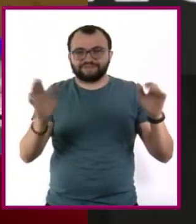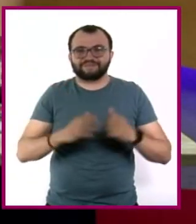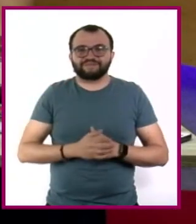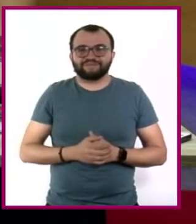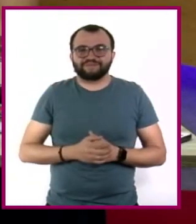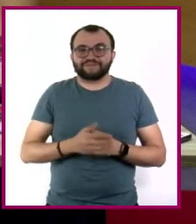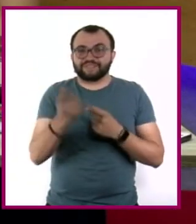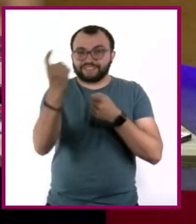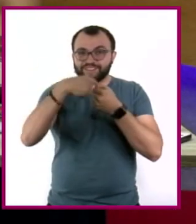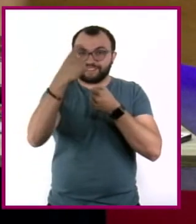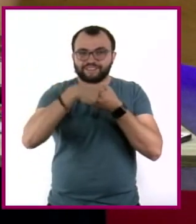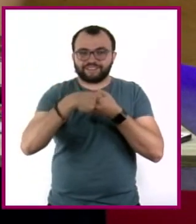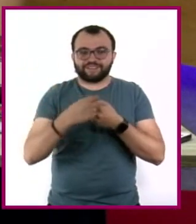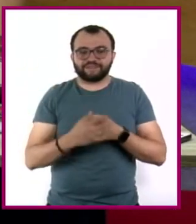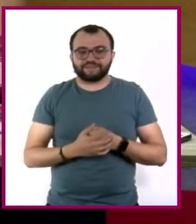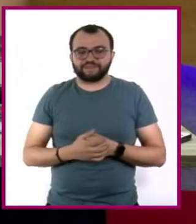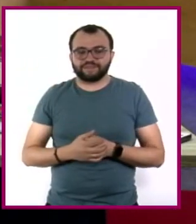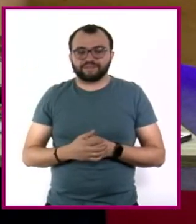¡Bye! ¡Suscríbanse!